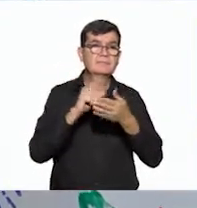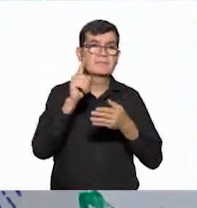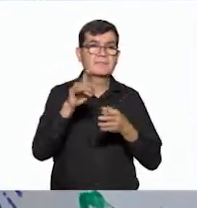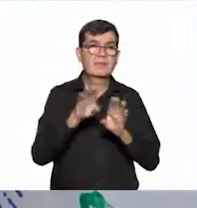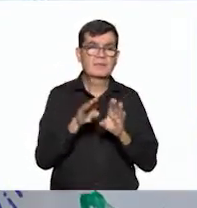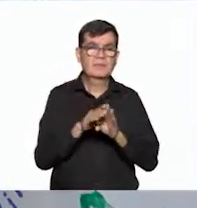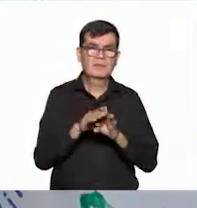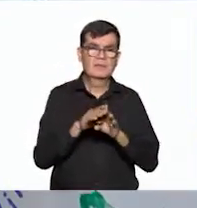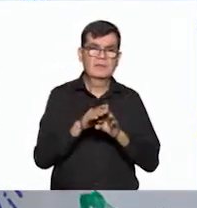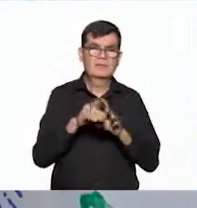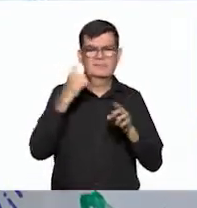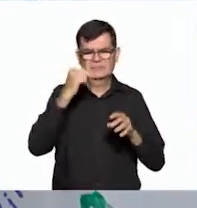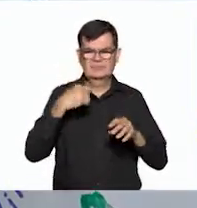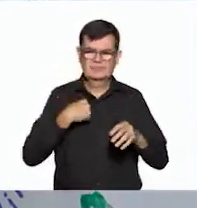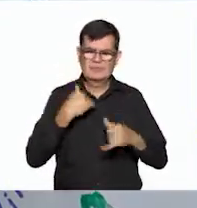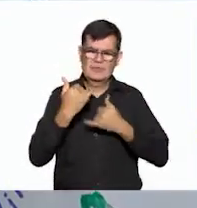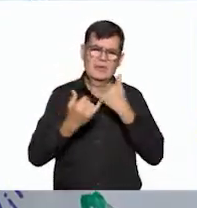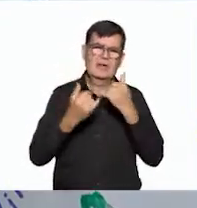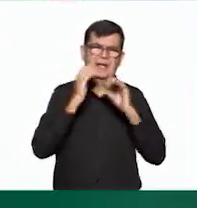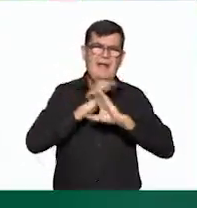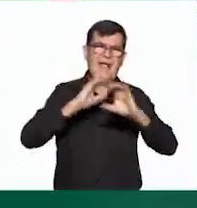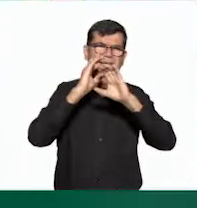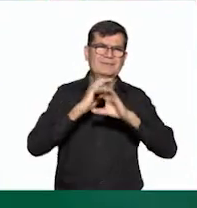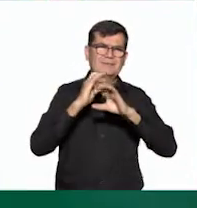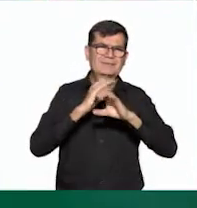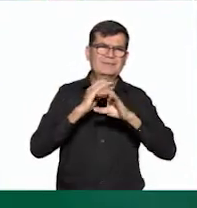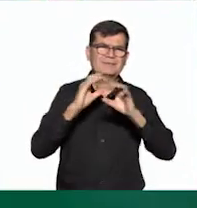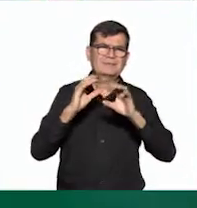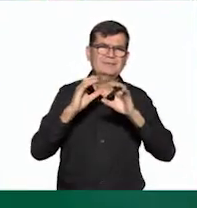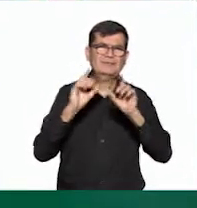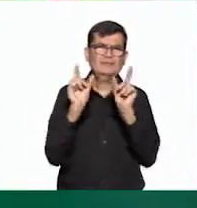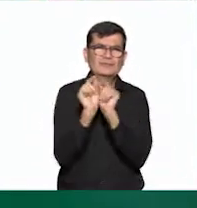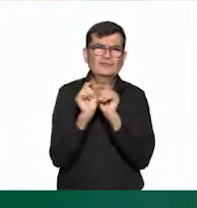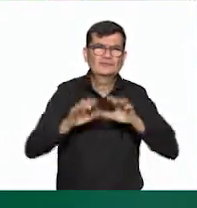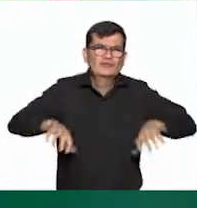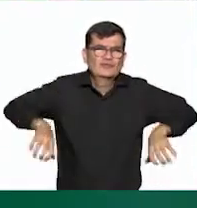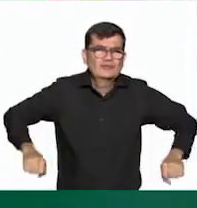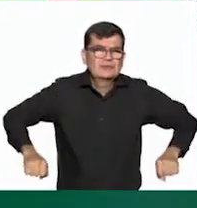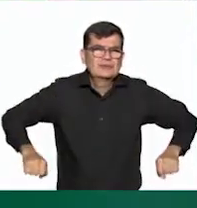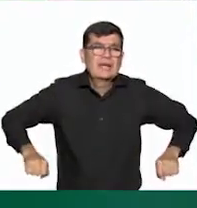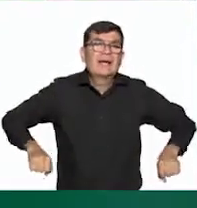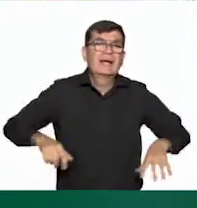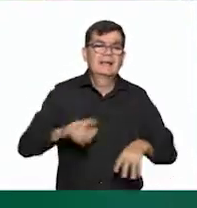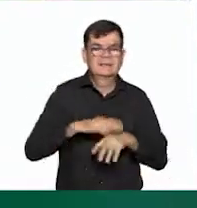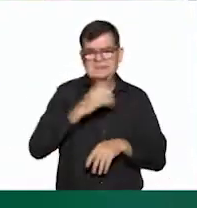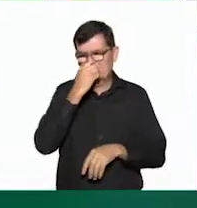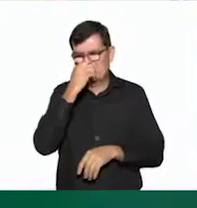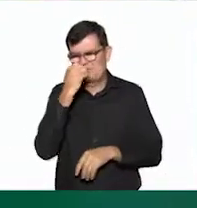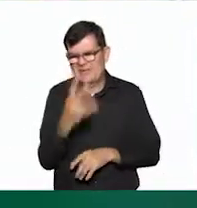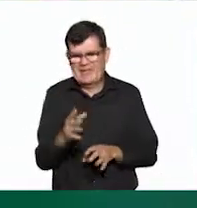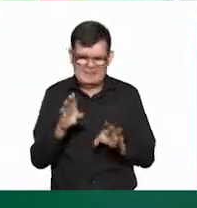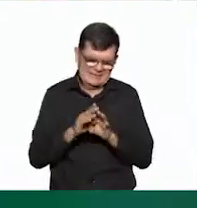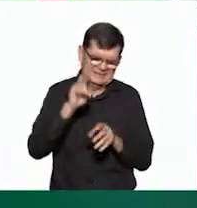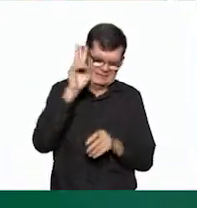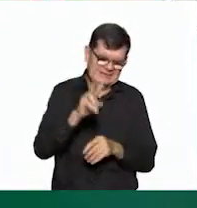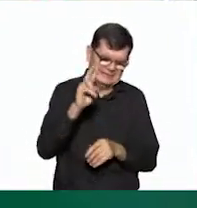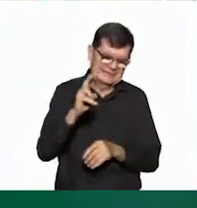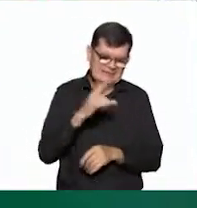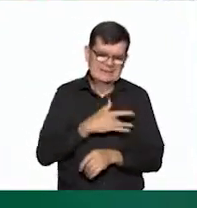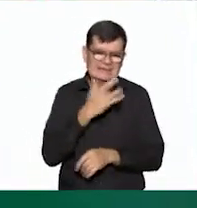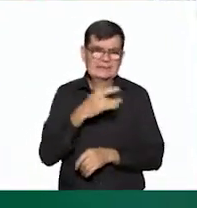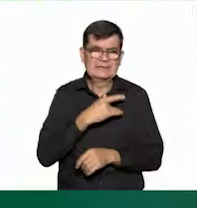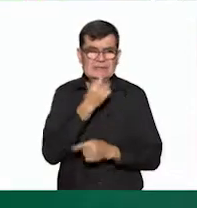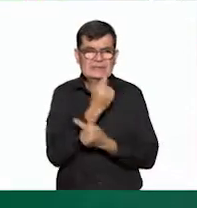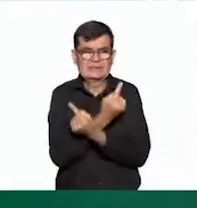parte de las rondas. A mí me gustan mucho las rondas. ¡Ay, maestra de Doña Blanca! ¡Qué bueno que ya llegamos a esa parte! Porque la verdad a las niñas y a los niños también